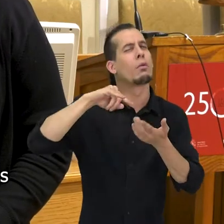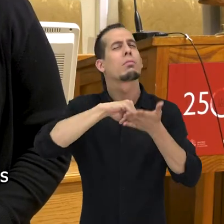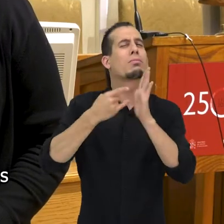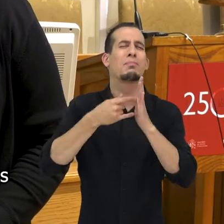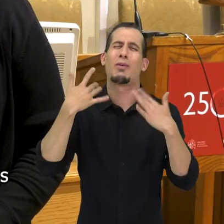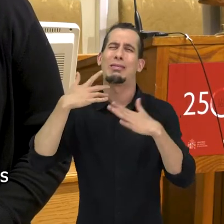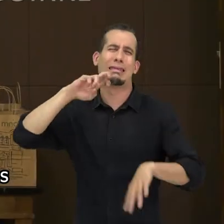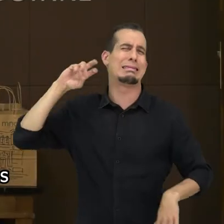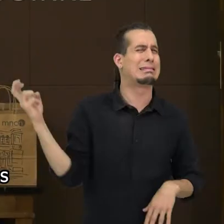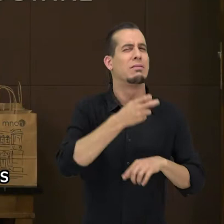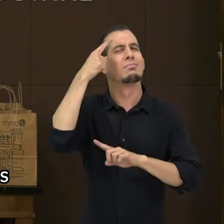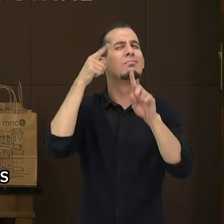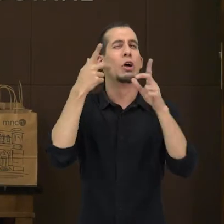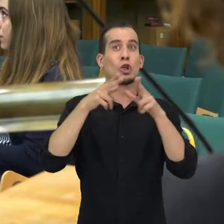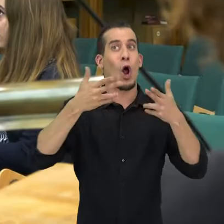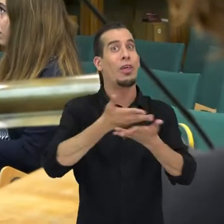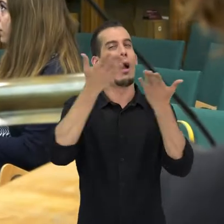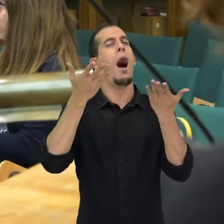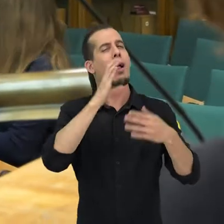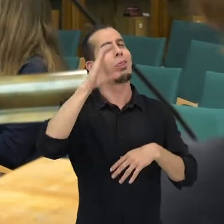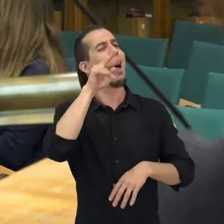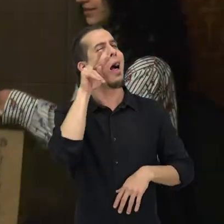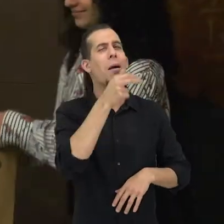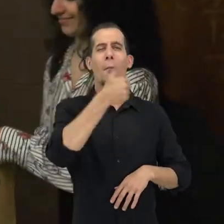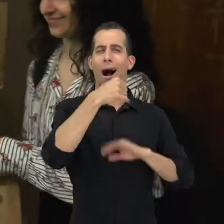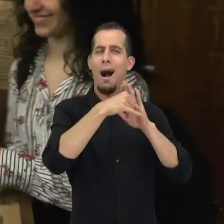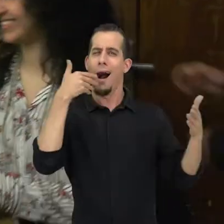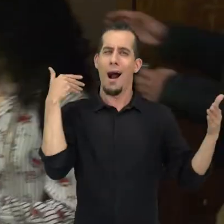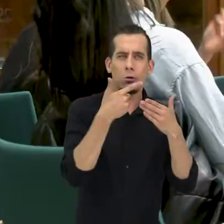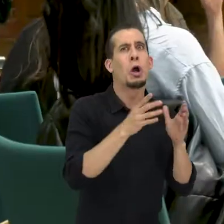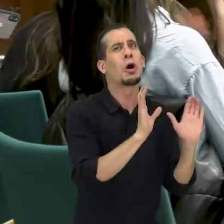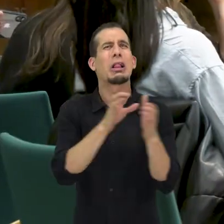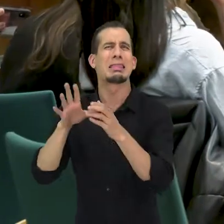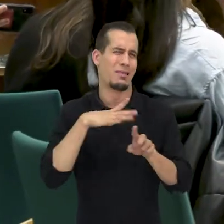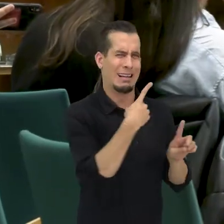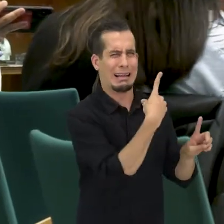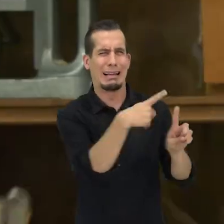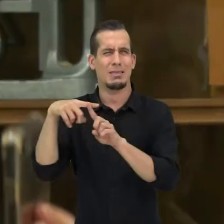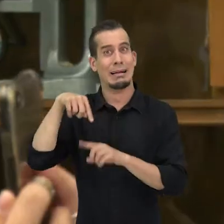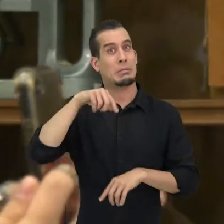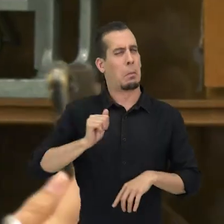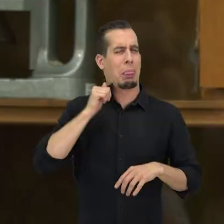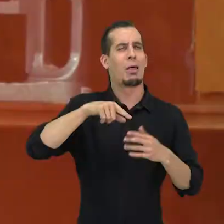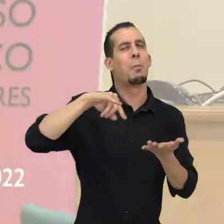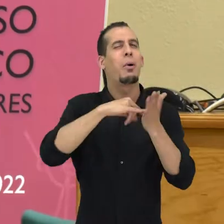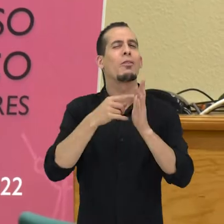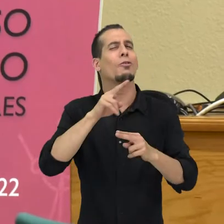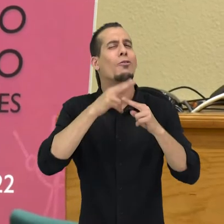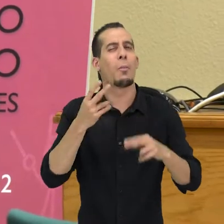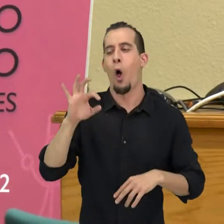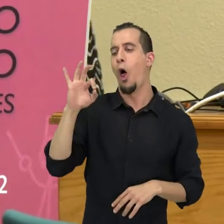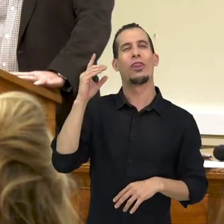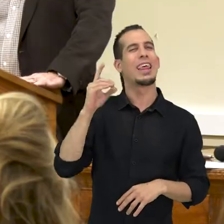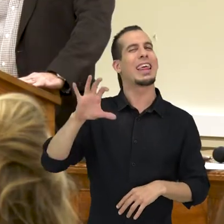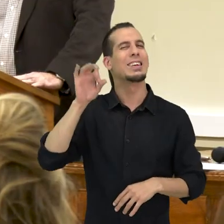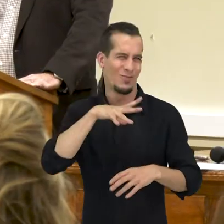Ciencias Naturales realizamos muchos proyectos para acercar la ciencia a la sociedad, a los diferentes colectivos. En esta ocasión,